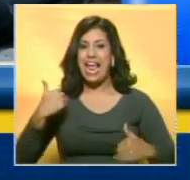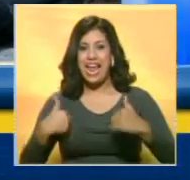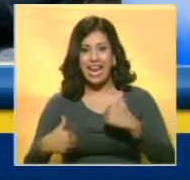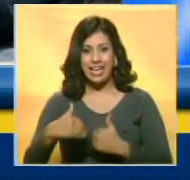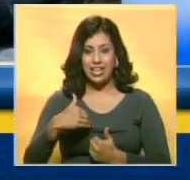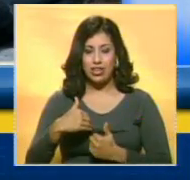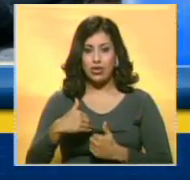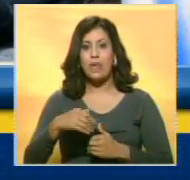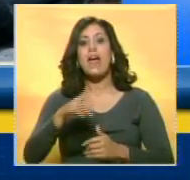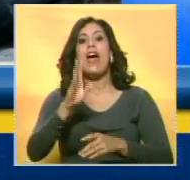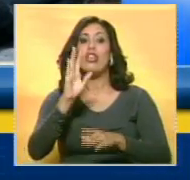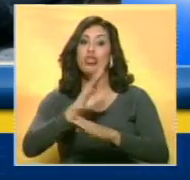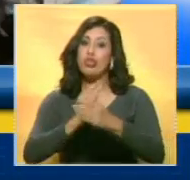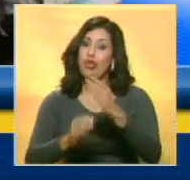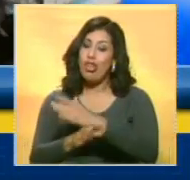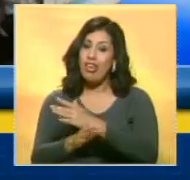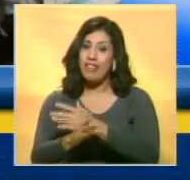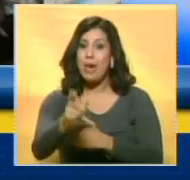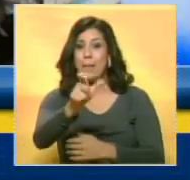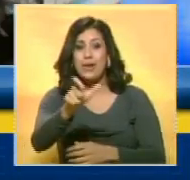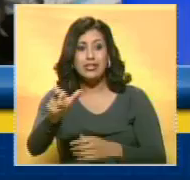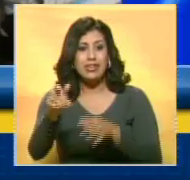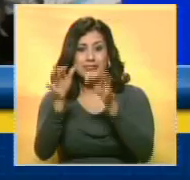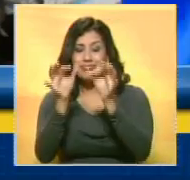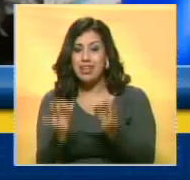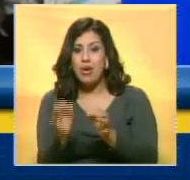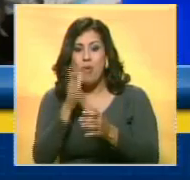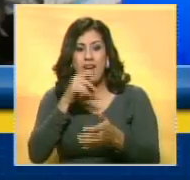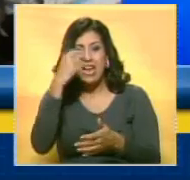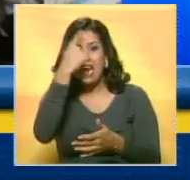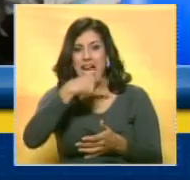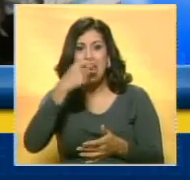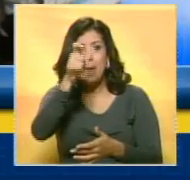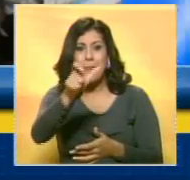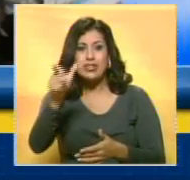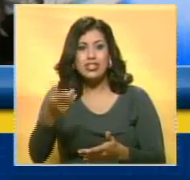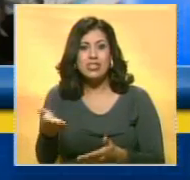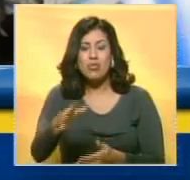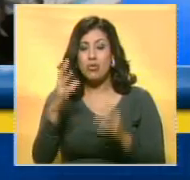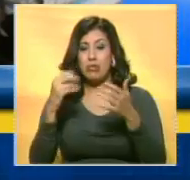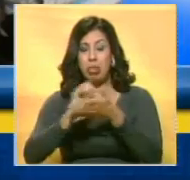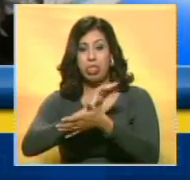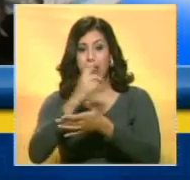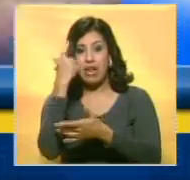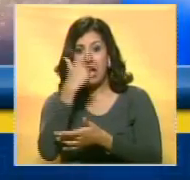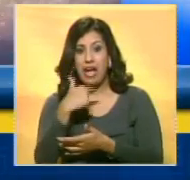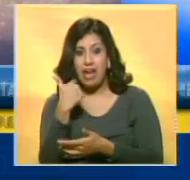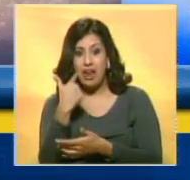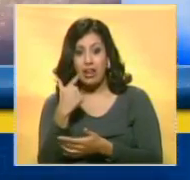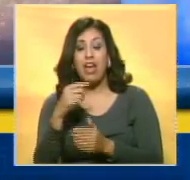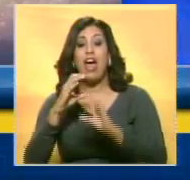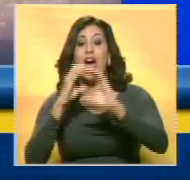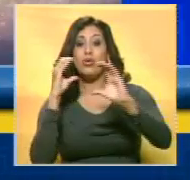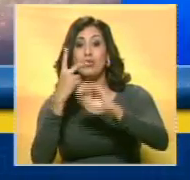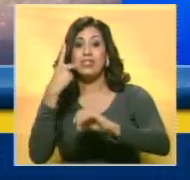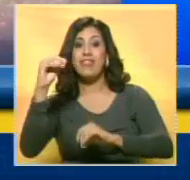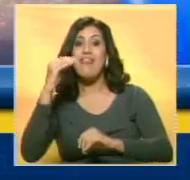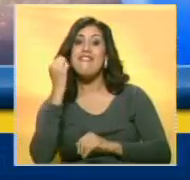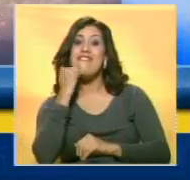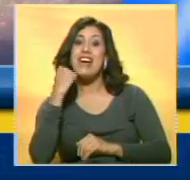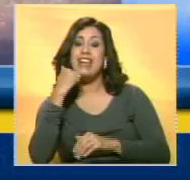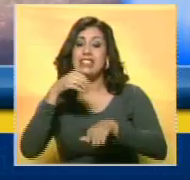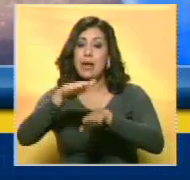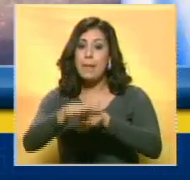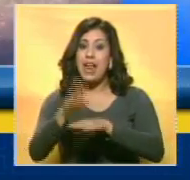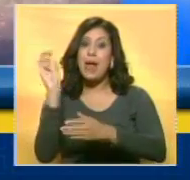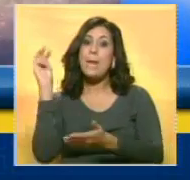heridos. Aún las autoridades no han podido determinar la identidad de las personas fallecidas. El autobús salió de Valencia, hizo una